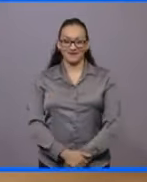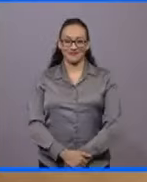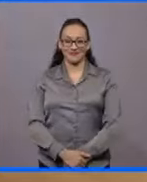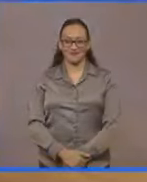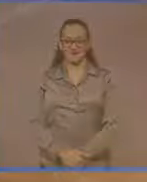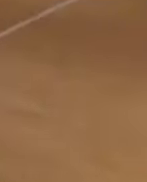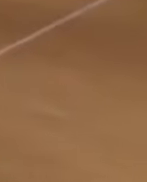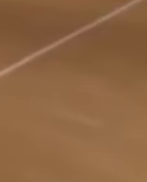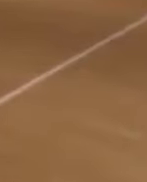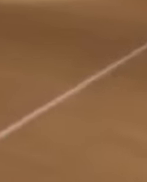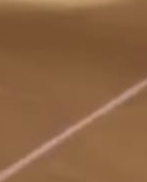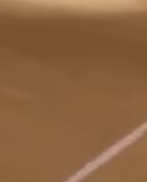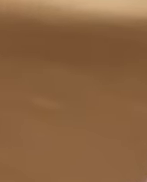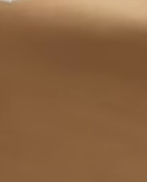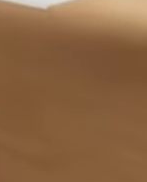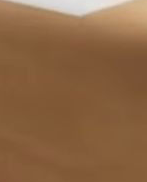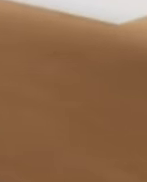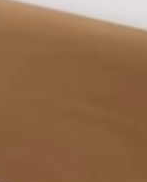más.